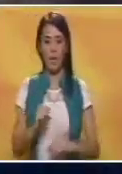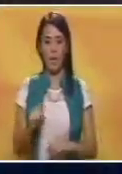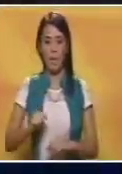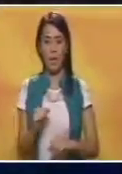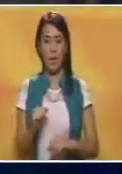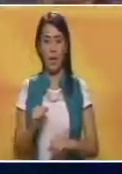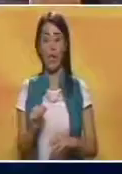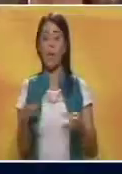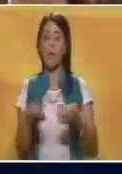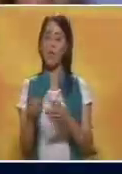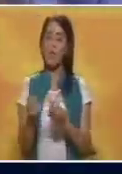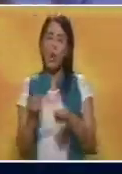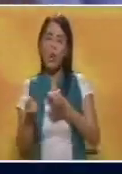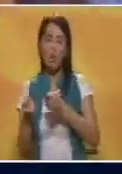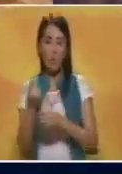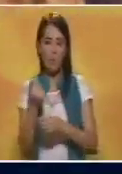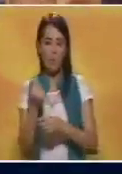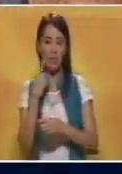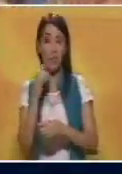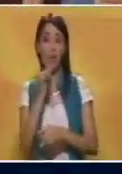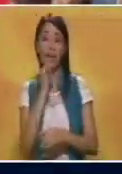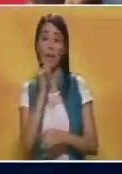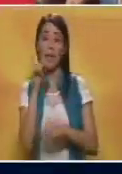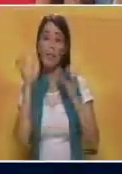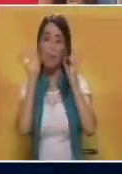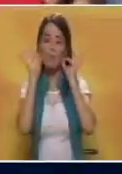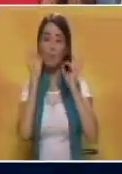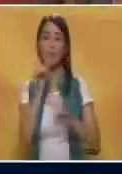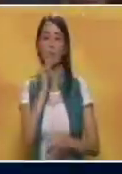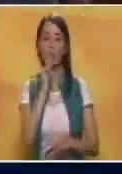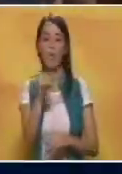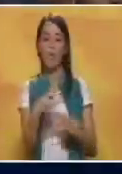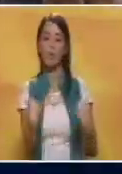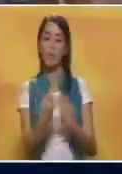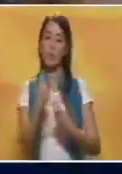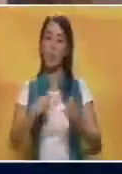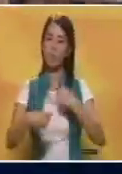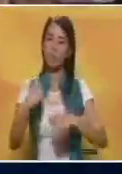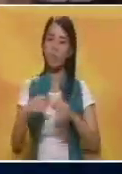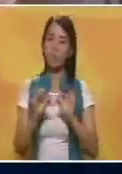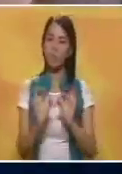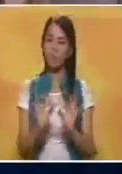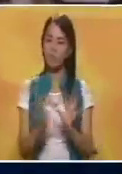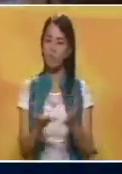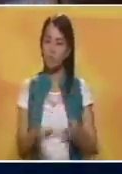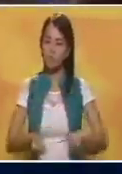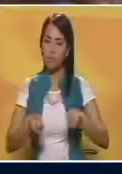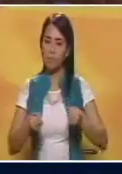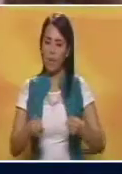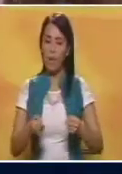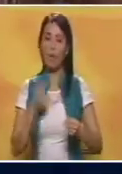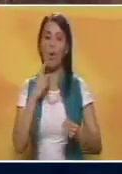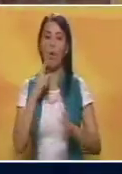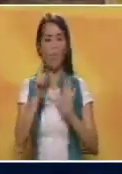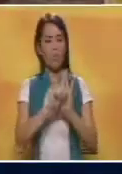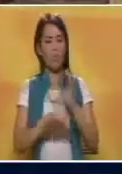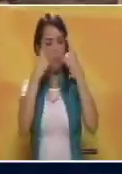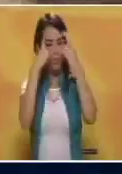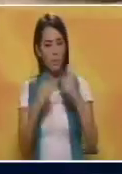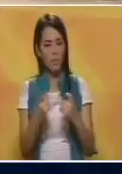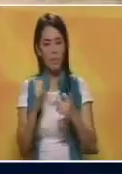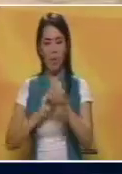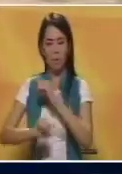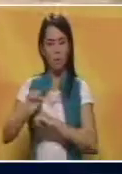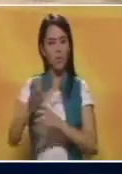la zodi faría reiteró que estos mercados han desarrollado estrategias y expectativas que contribuyen a la guerra económica y que por